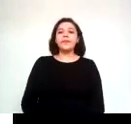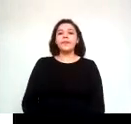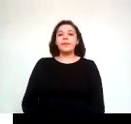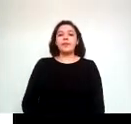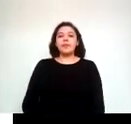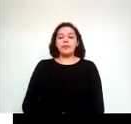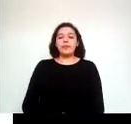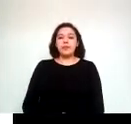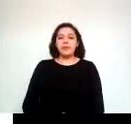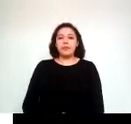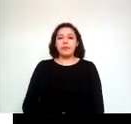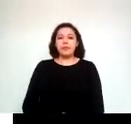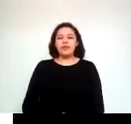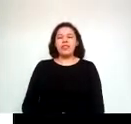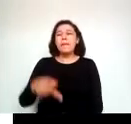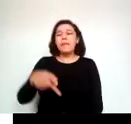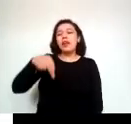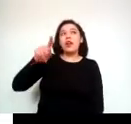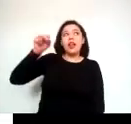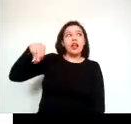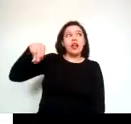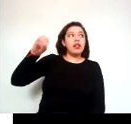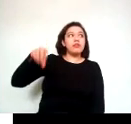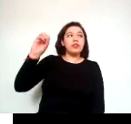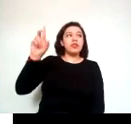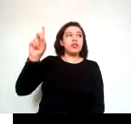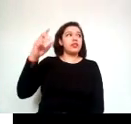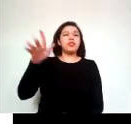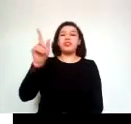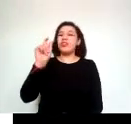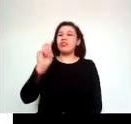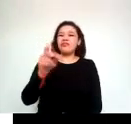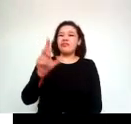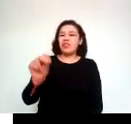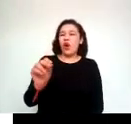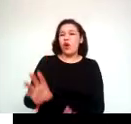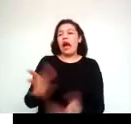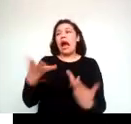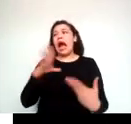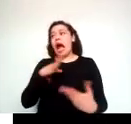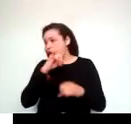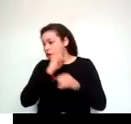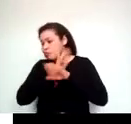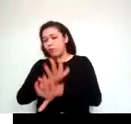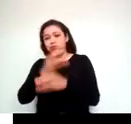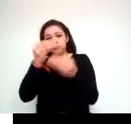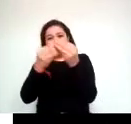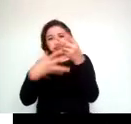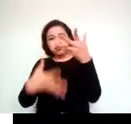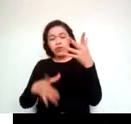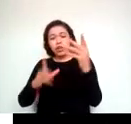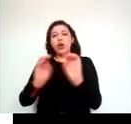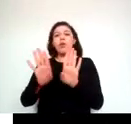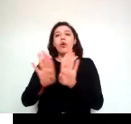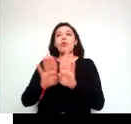Veamos qué no es la NOM 035. Ha habido como mucha información y alguna desinformación más bien al respecto